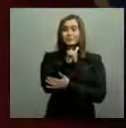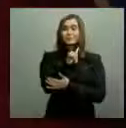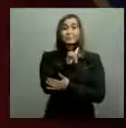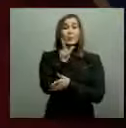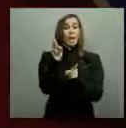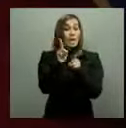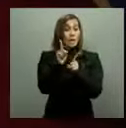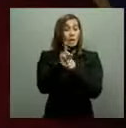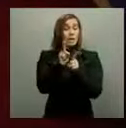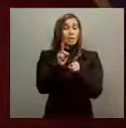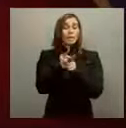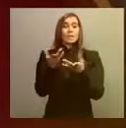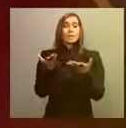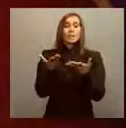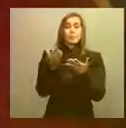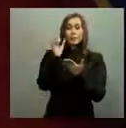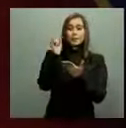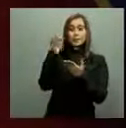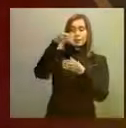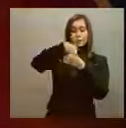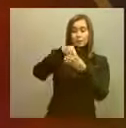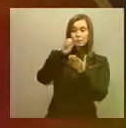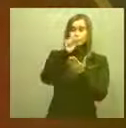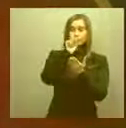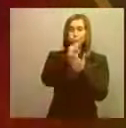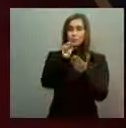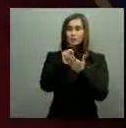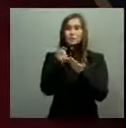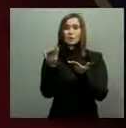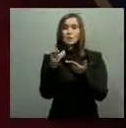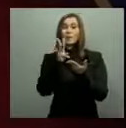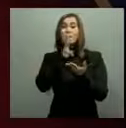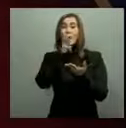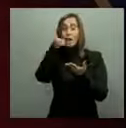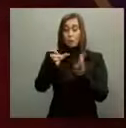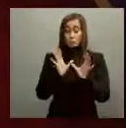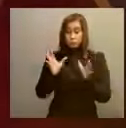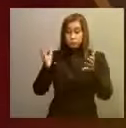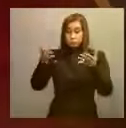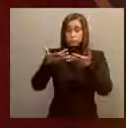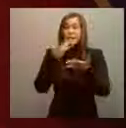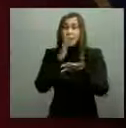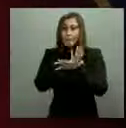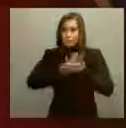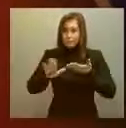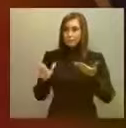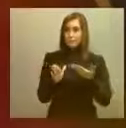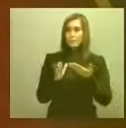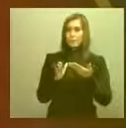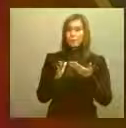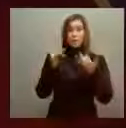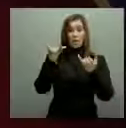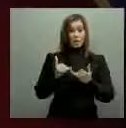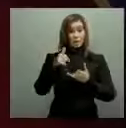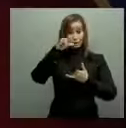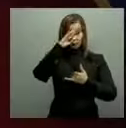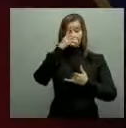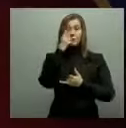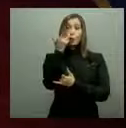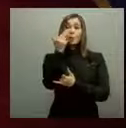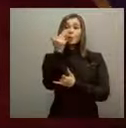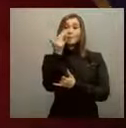que sostenga la creación del sistema de tratamientos de aguas residuales en todo el país, cuando actualmente solo lo tiene un 15% de la